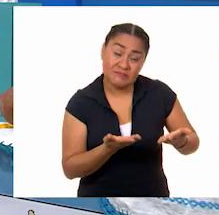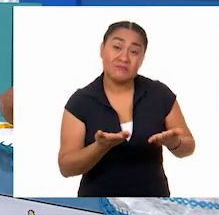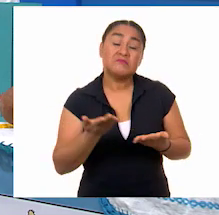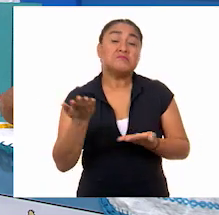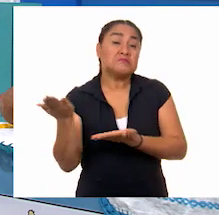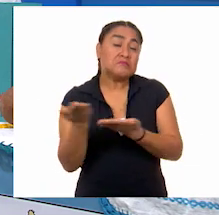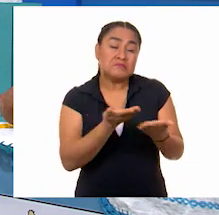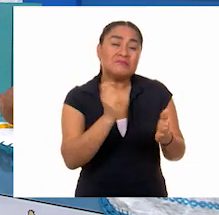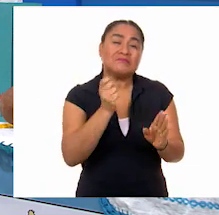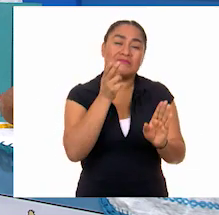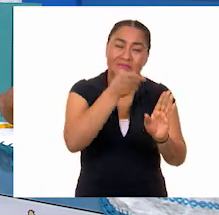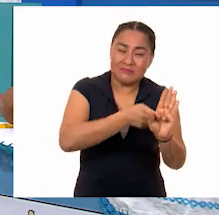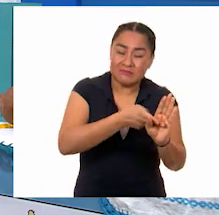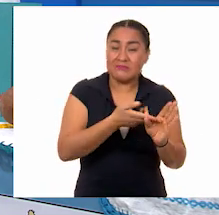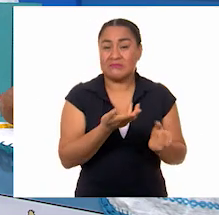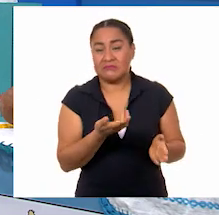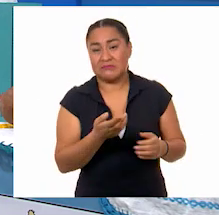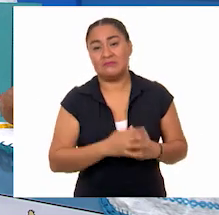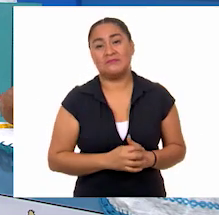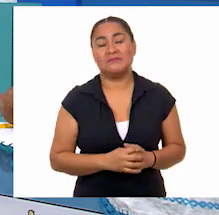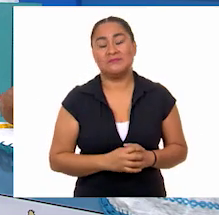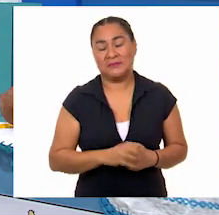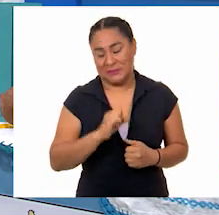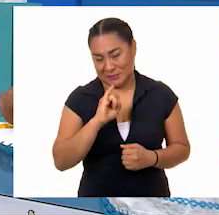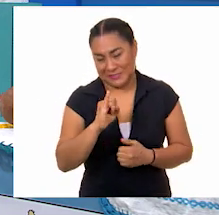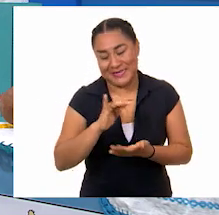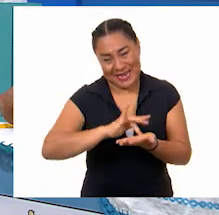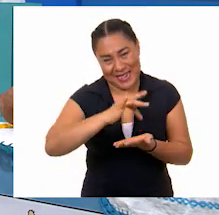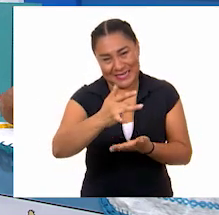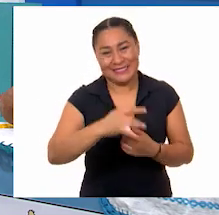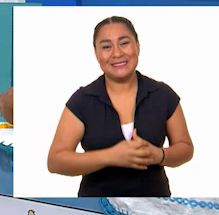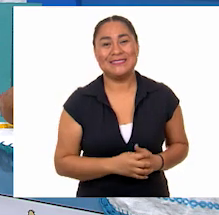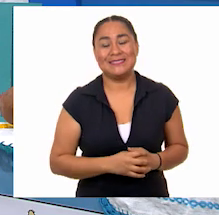hospedaje. No van a faltarte. Qué bien,